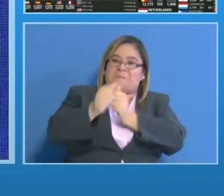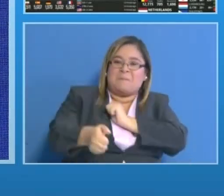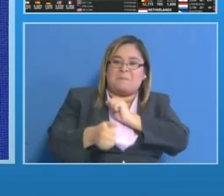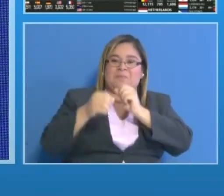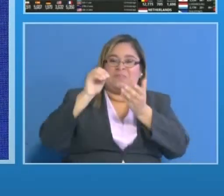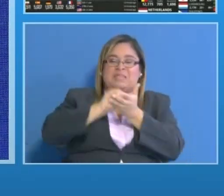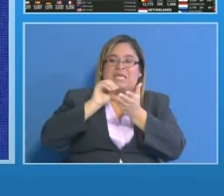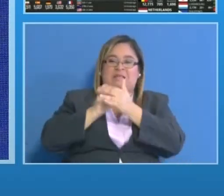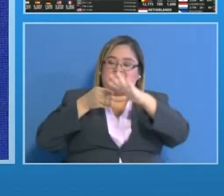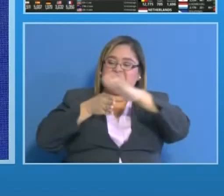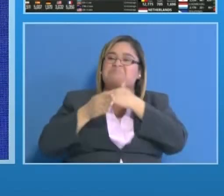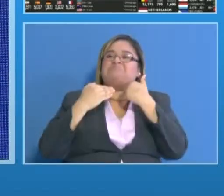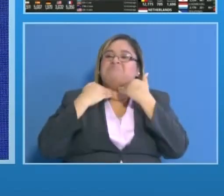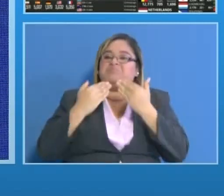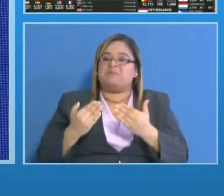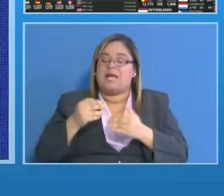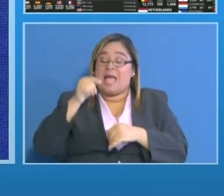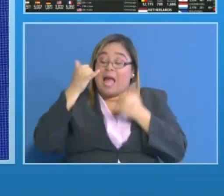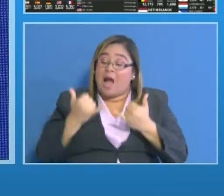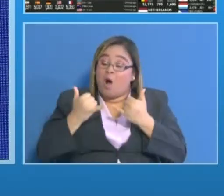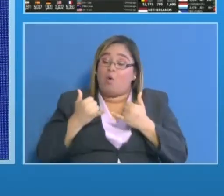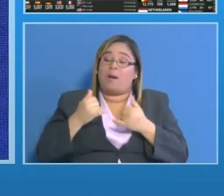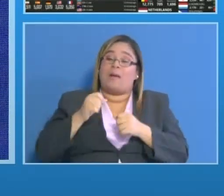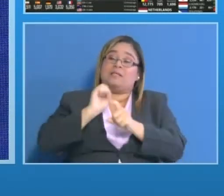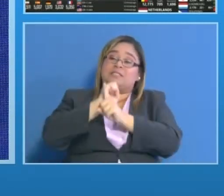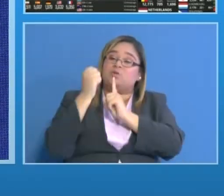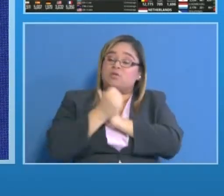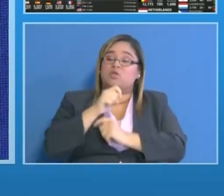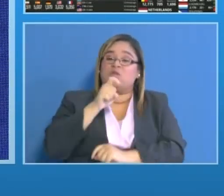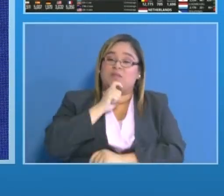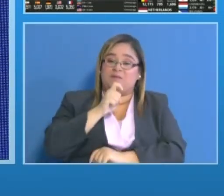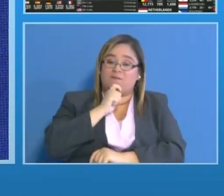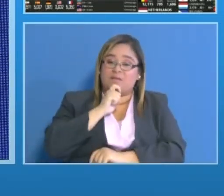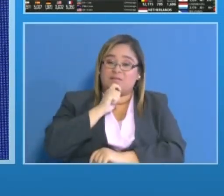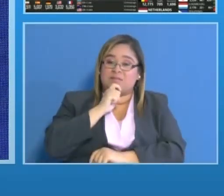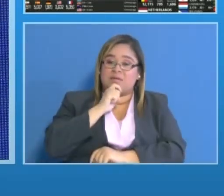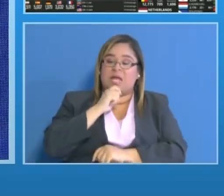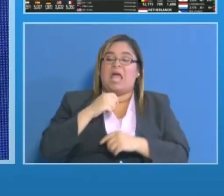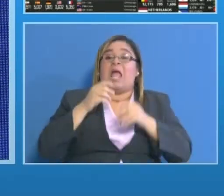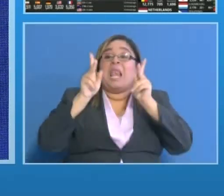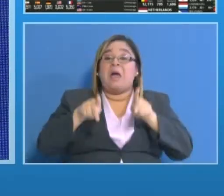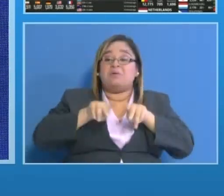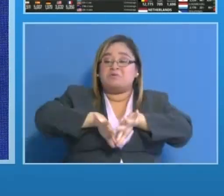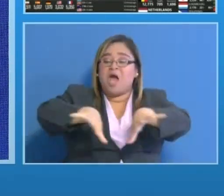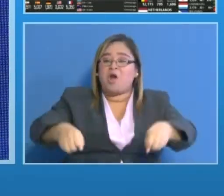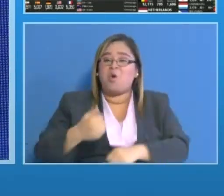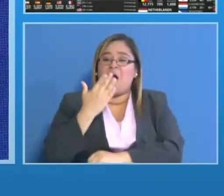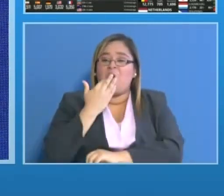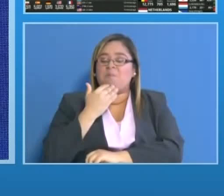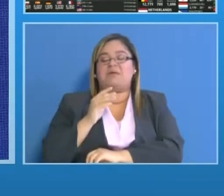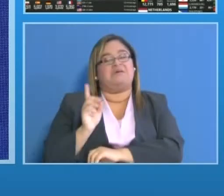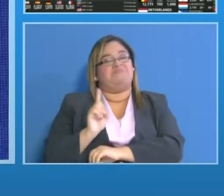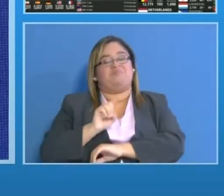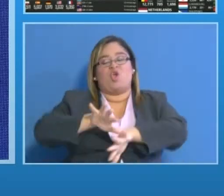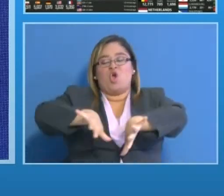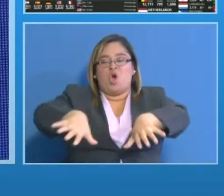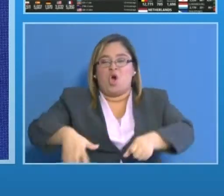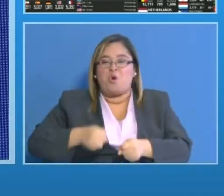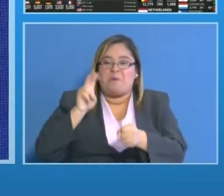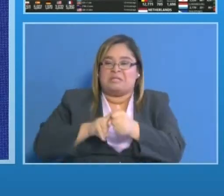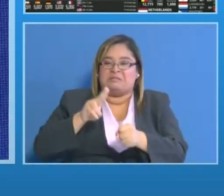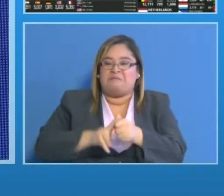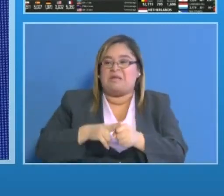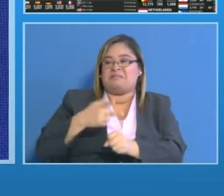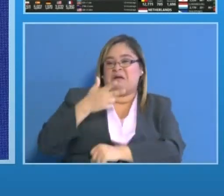situación difícil. Lo que se ha llevado es licor y cigarrillos. Esas cosas no son